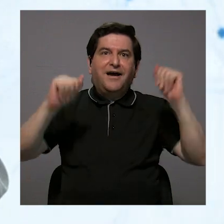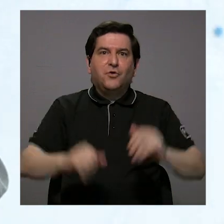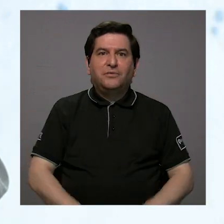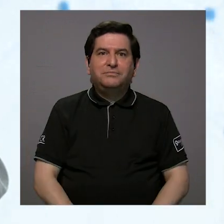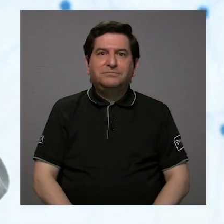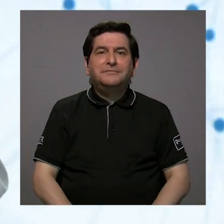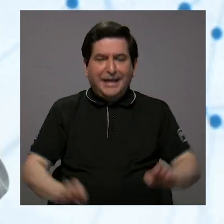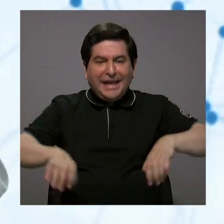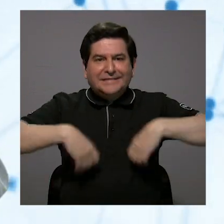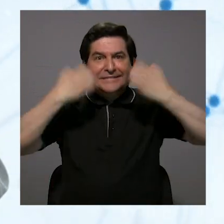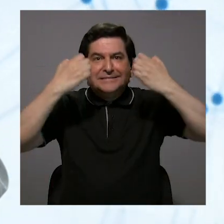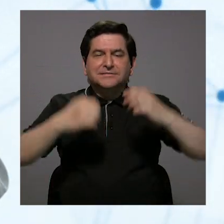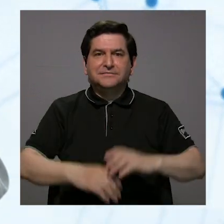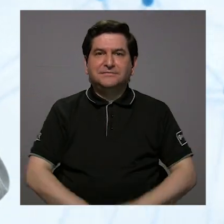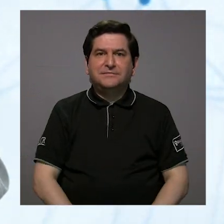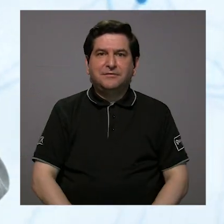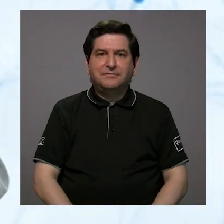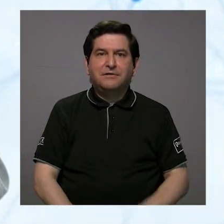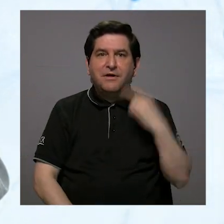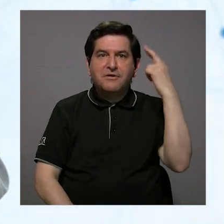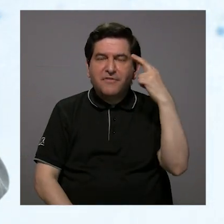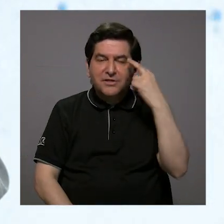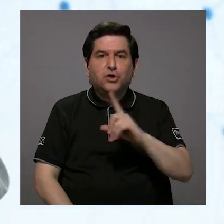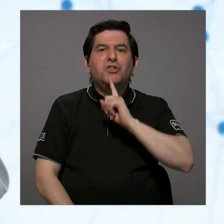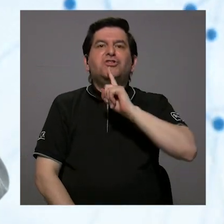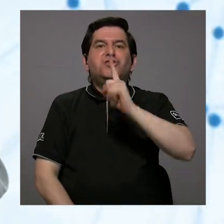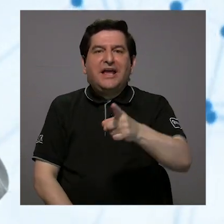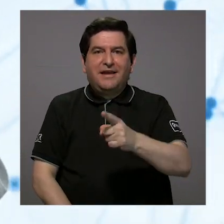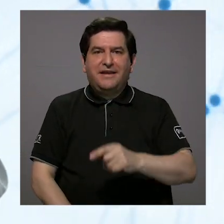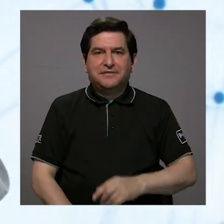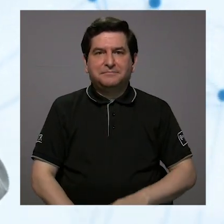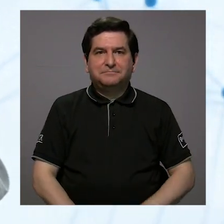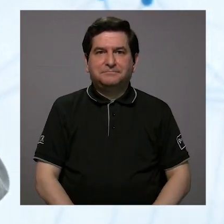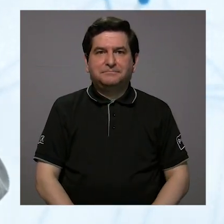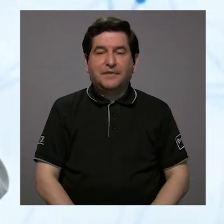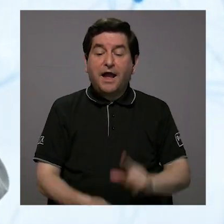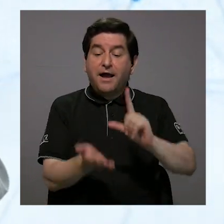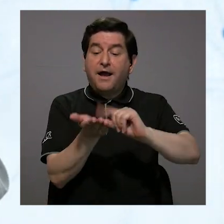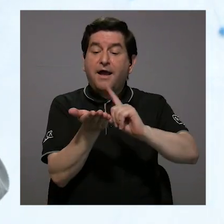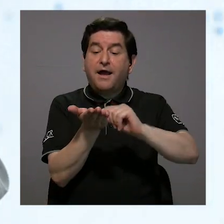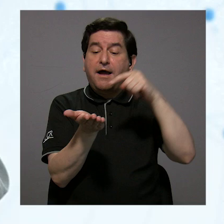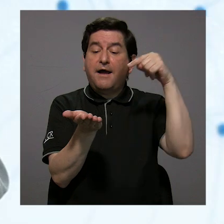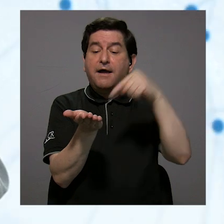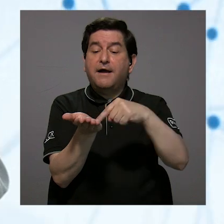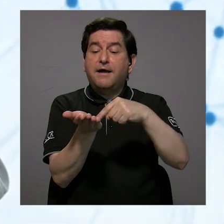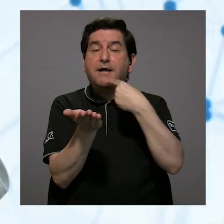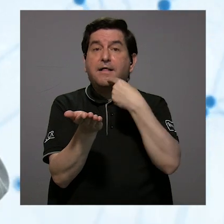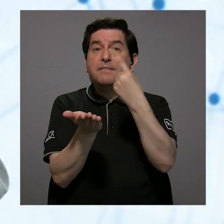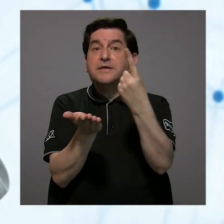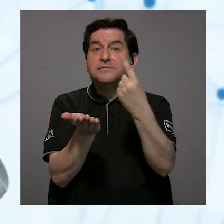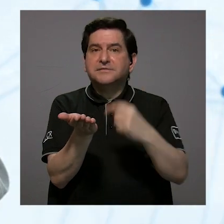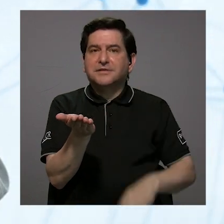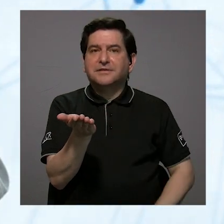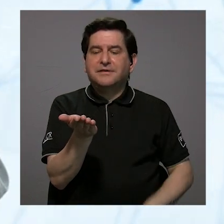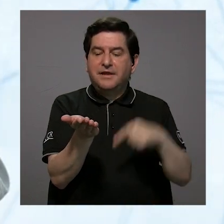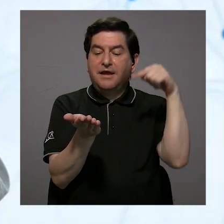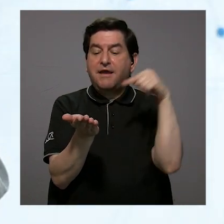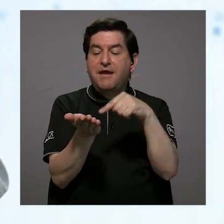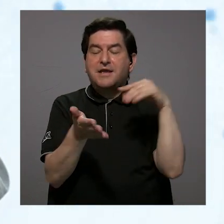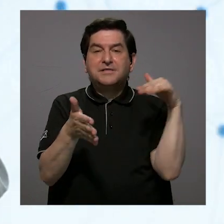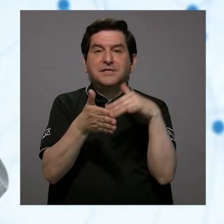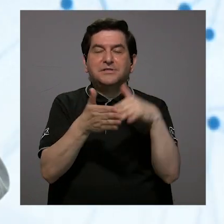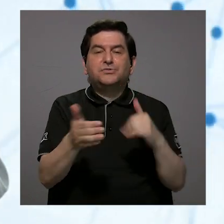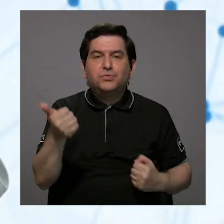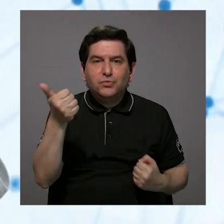sí existe y por eso se declara. Entonces, en las publicaciones dice claramente,